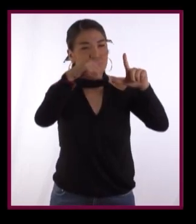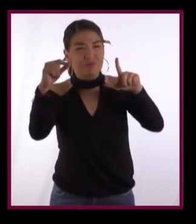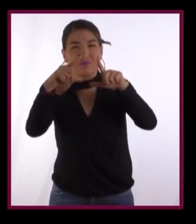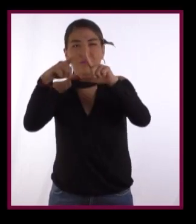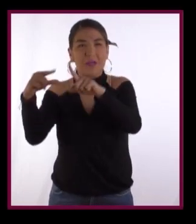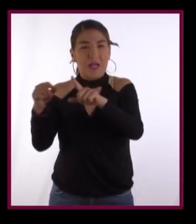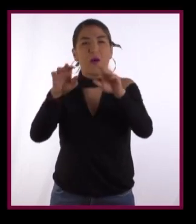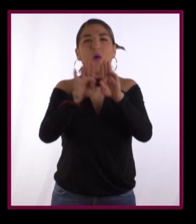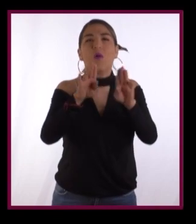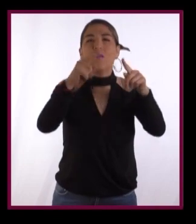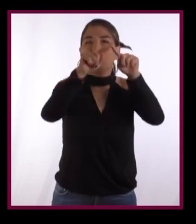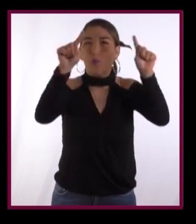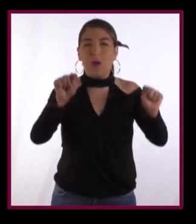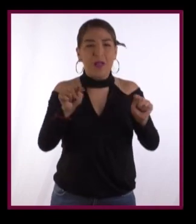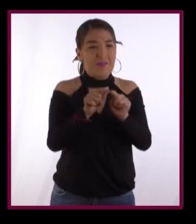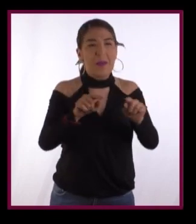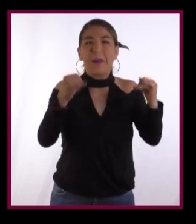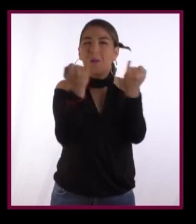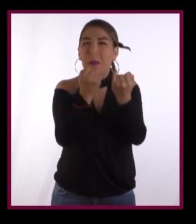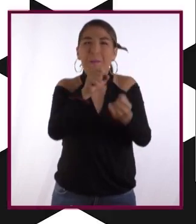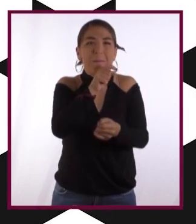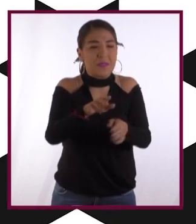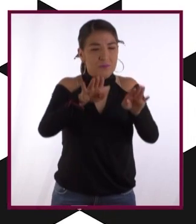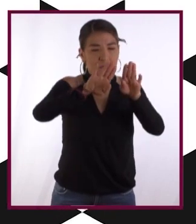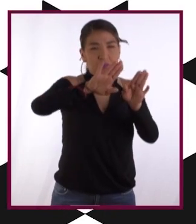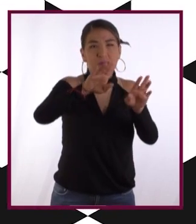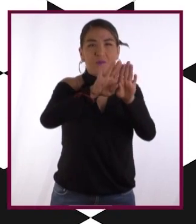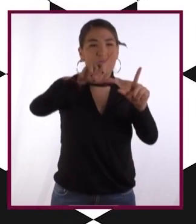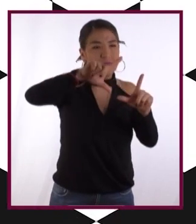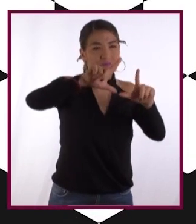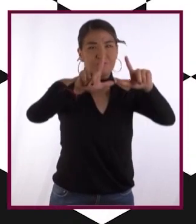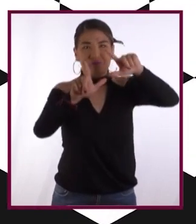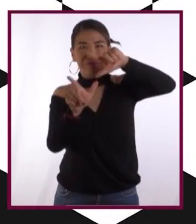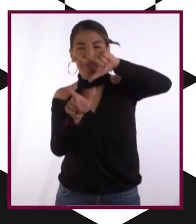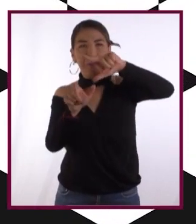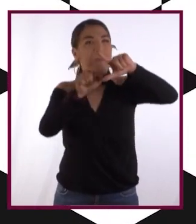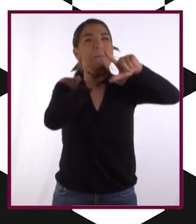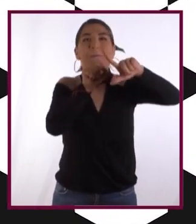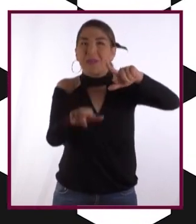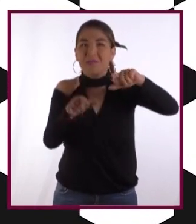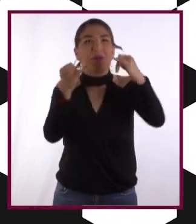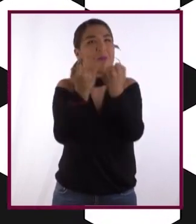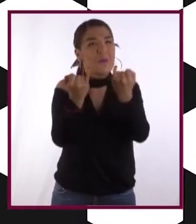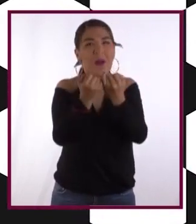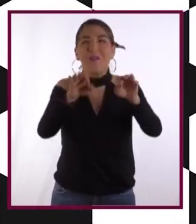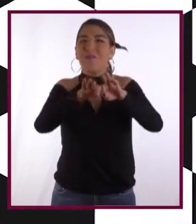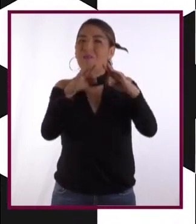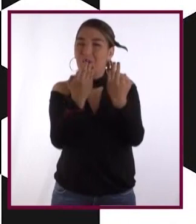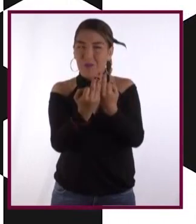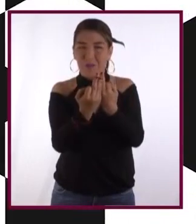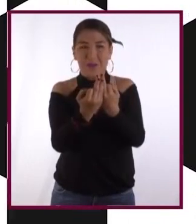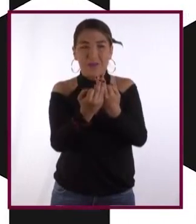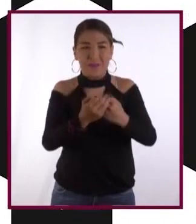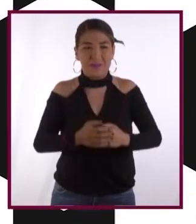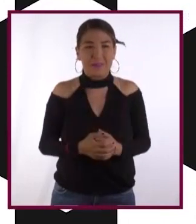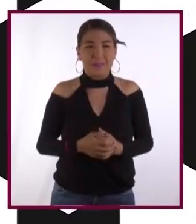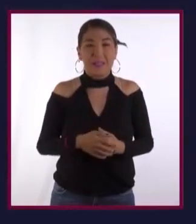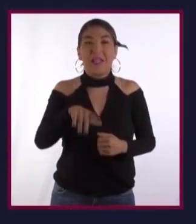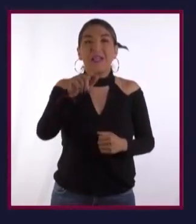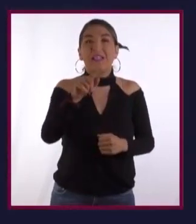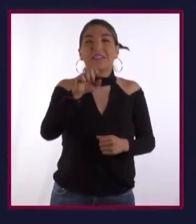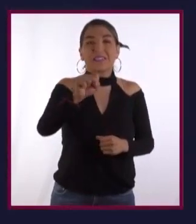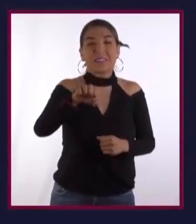son polígonos regulares de la misma forma y que, de ser girados sobre su propio eje, siguen teniendo la misma